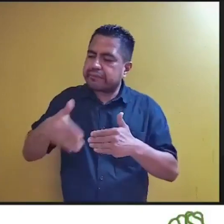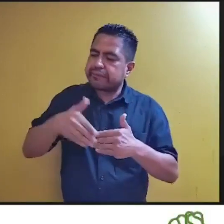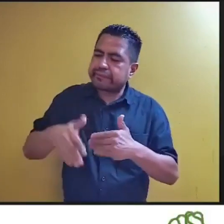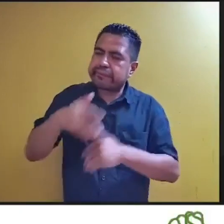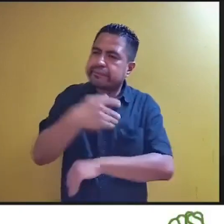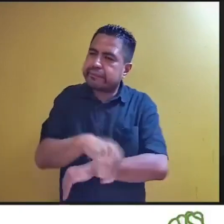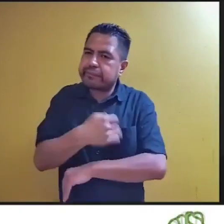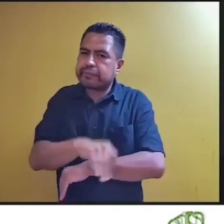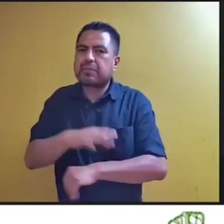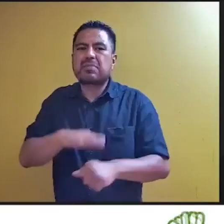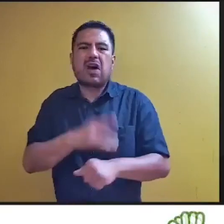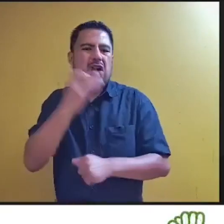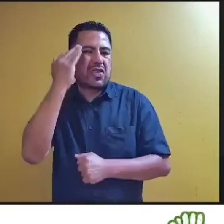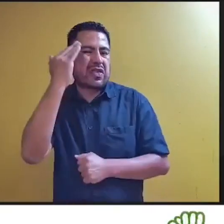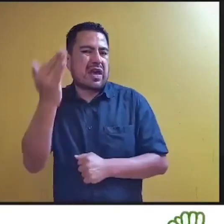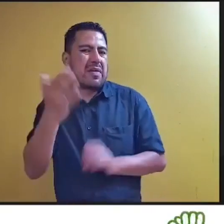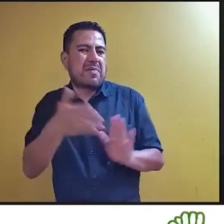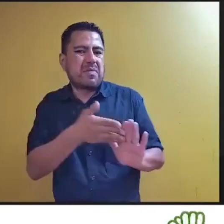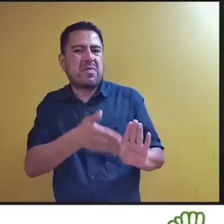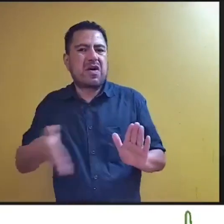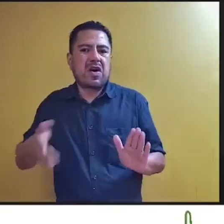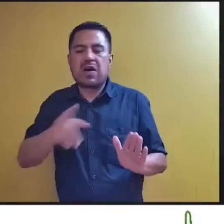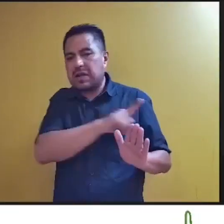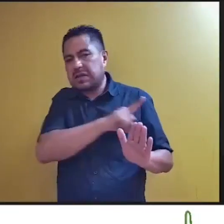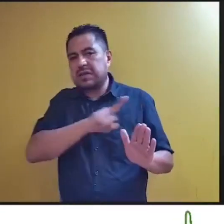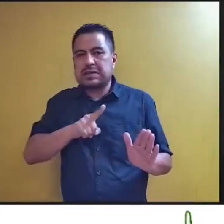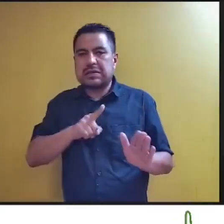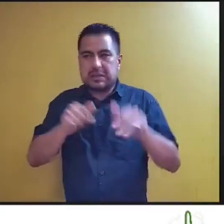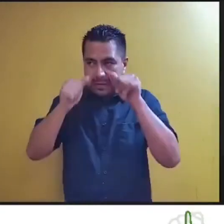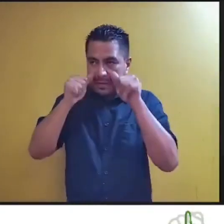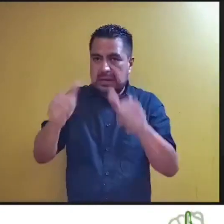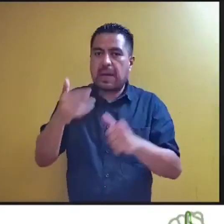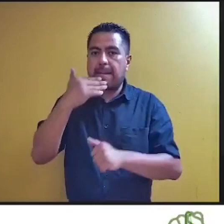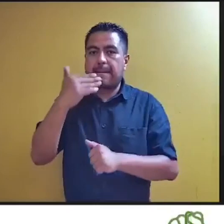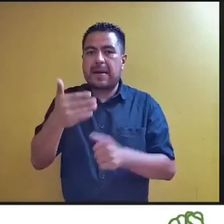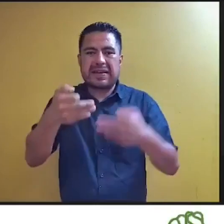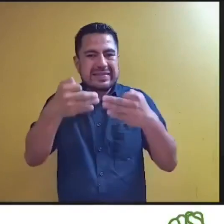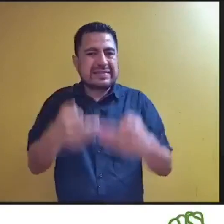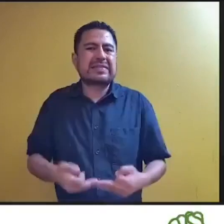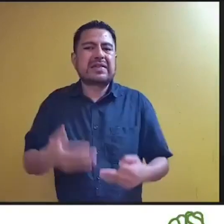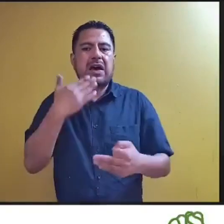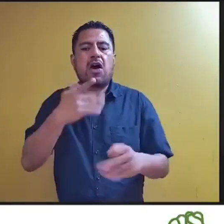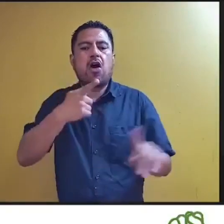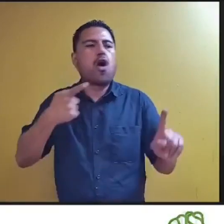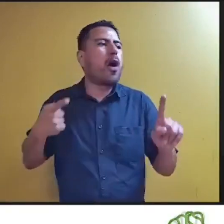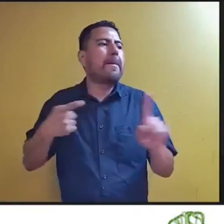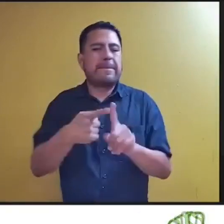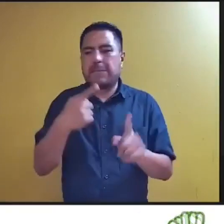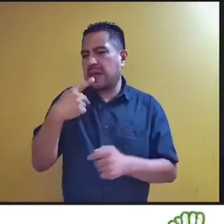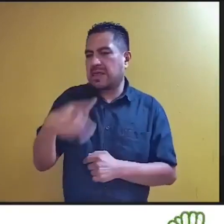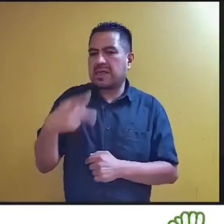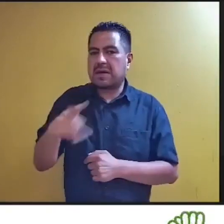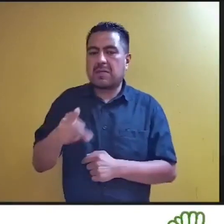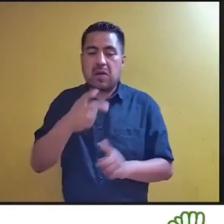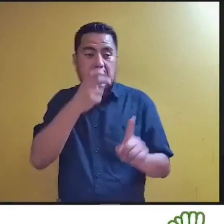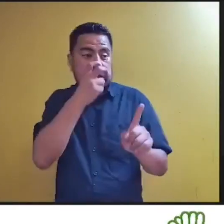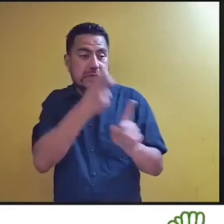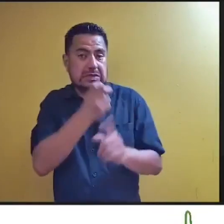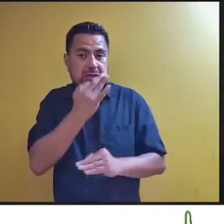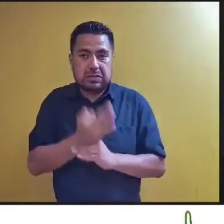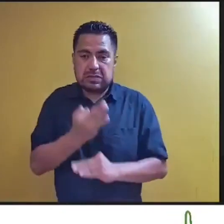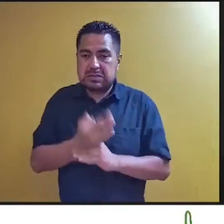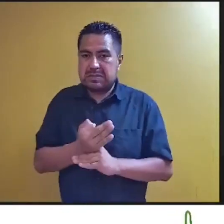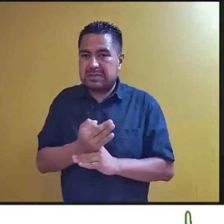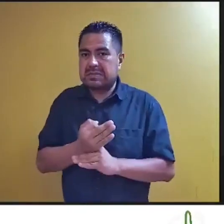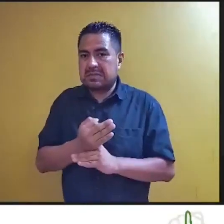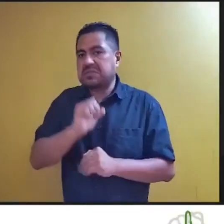su temporalidad, porque deben de cumplir con eficacia su objetivo. Y en este caso